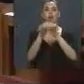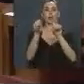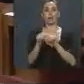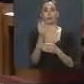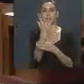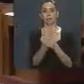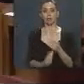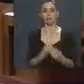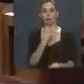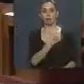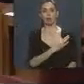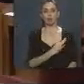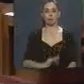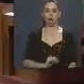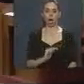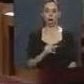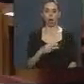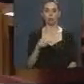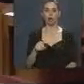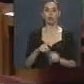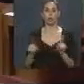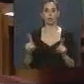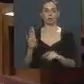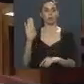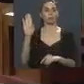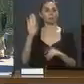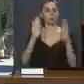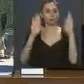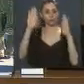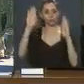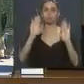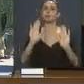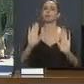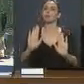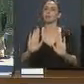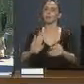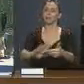diputado? Ahora estamos en otro. Disculpen, está la señora diputada.